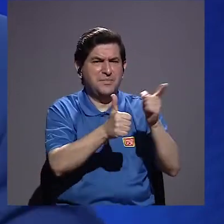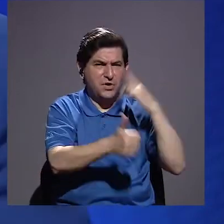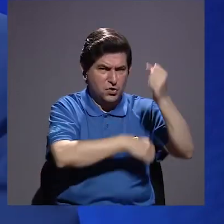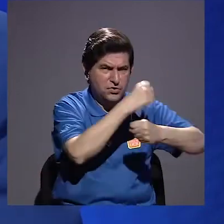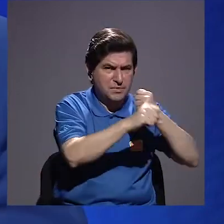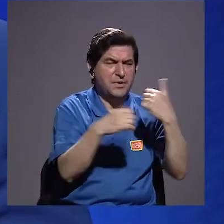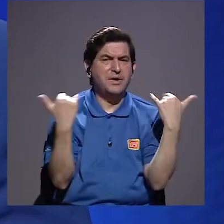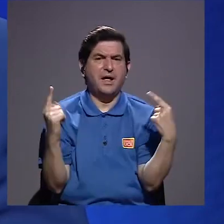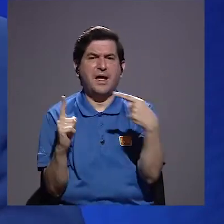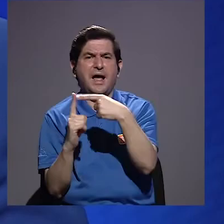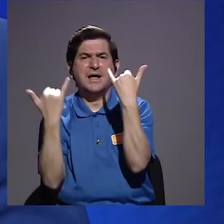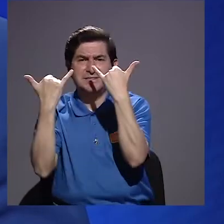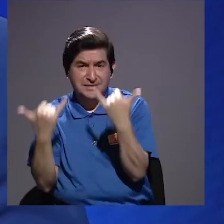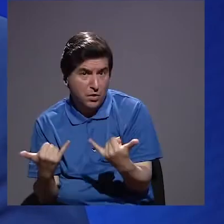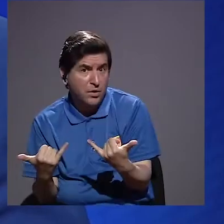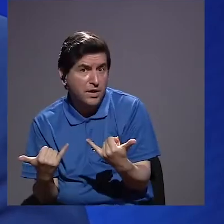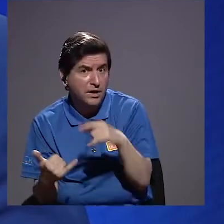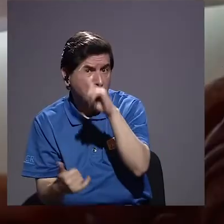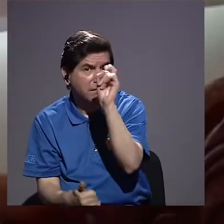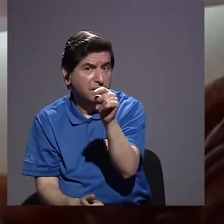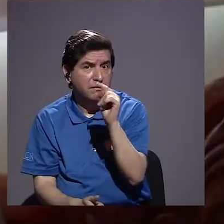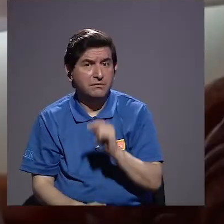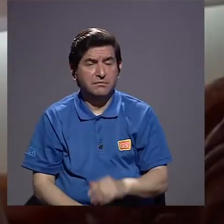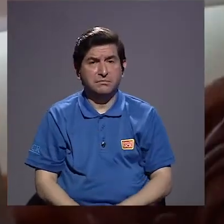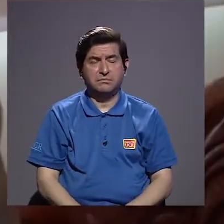esos primeros años a hoy?